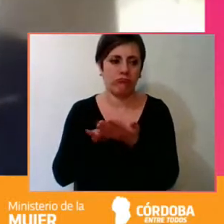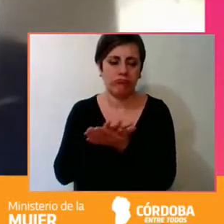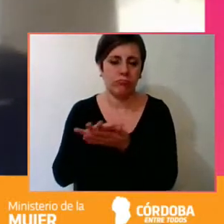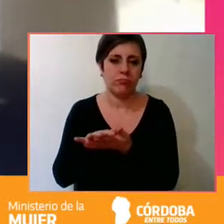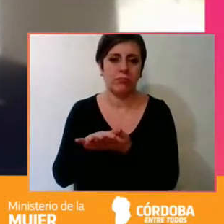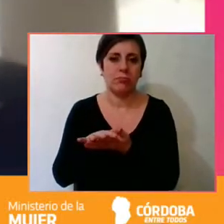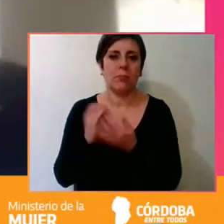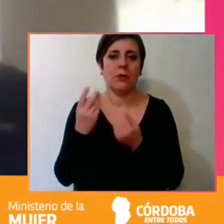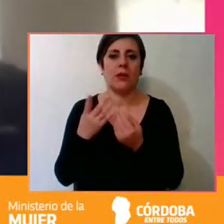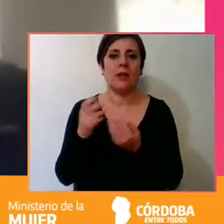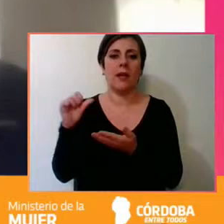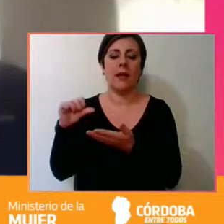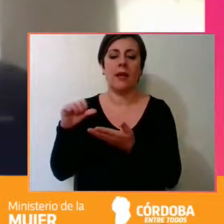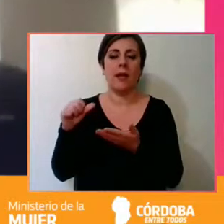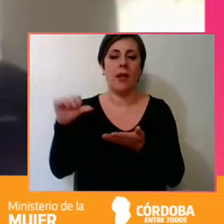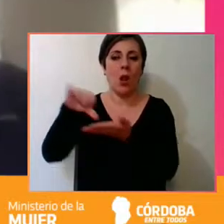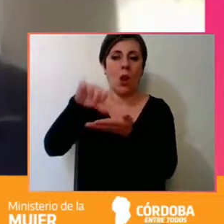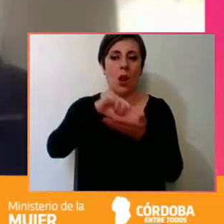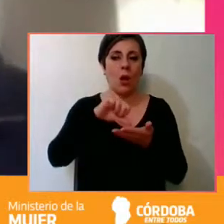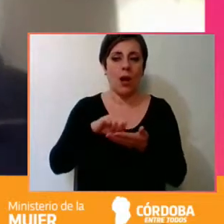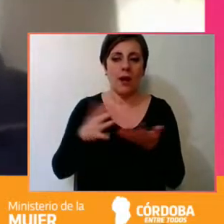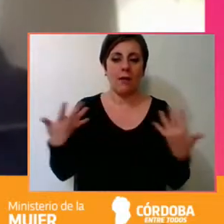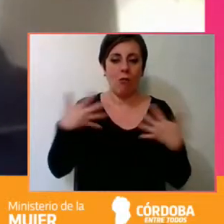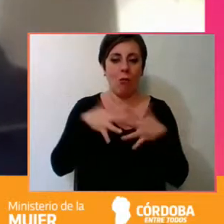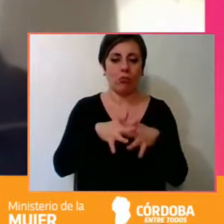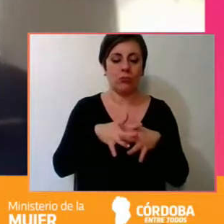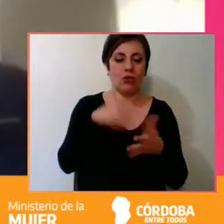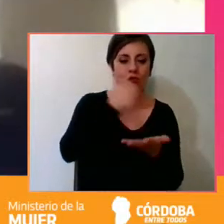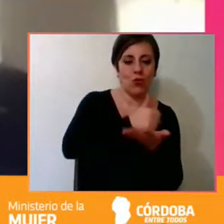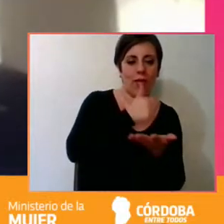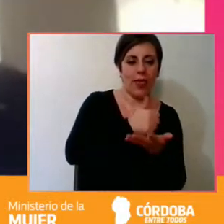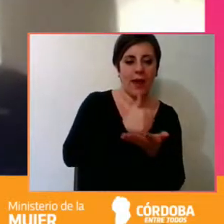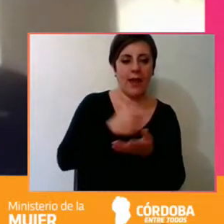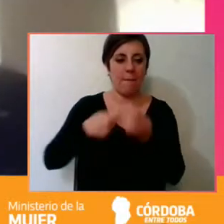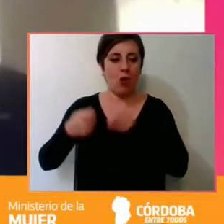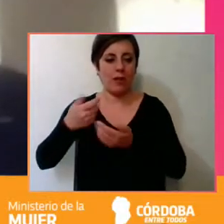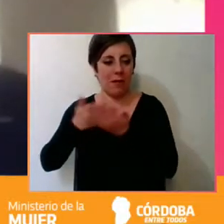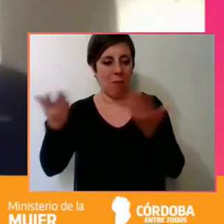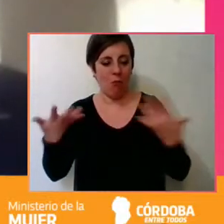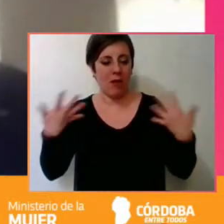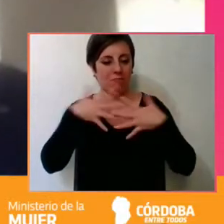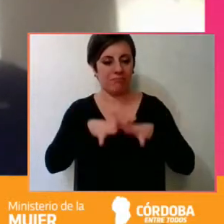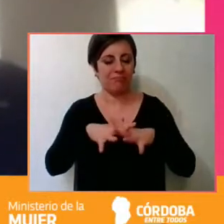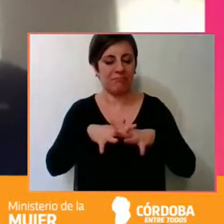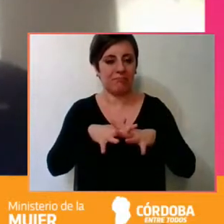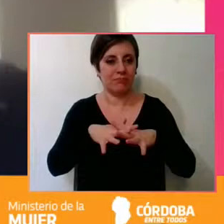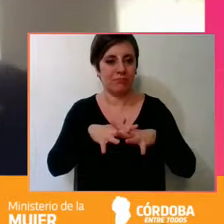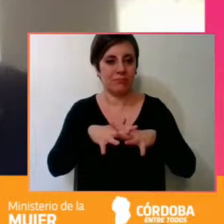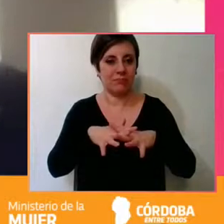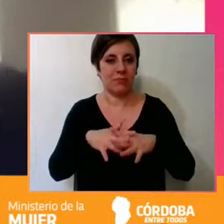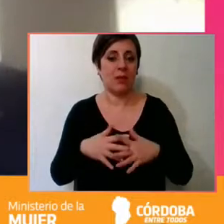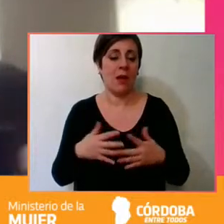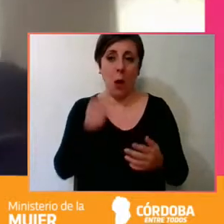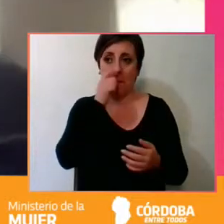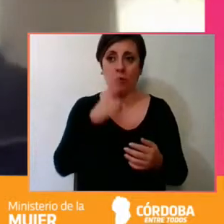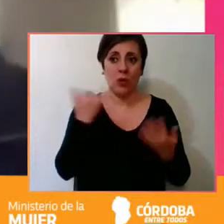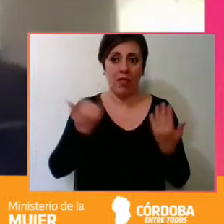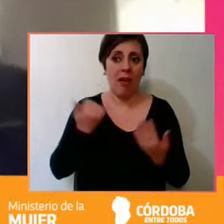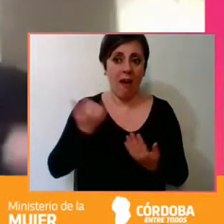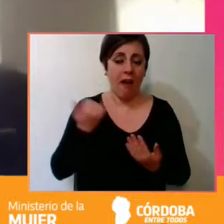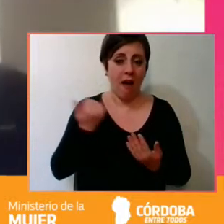locales coproducen la política pública con la ciudadanía o tienen esa gran oportunidad. Tienen la oportunidad de